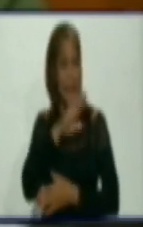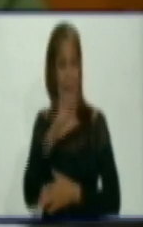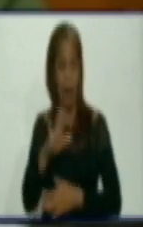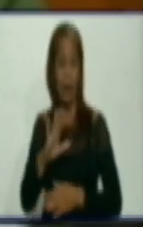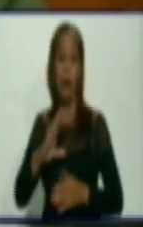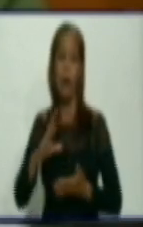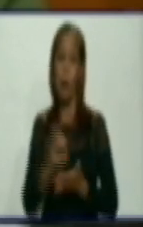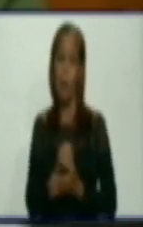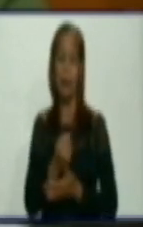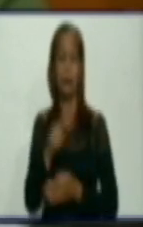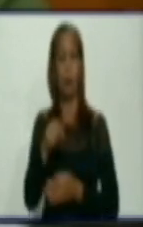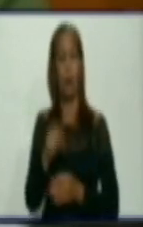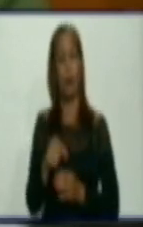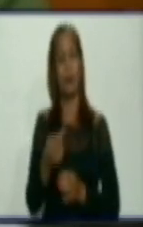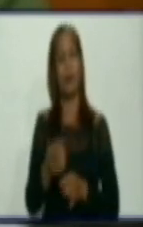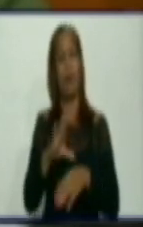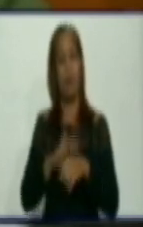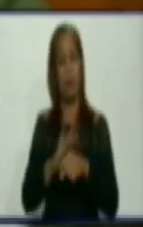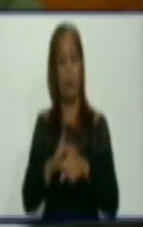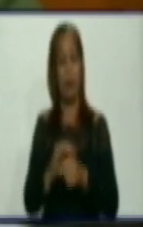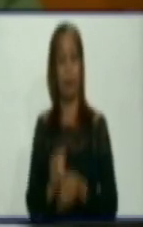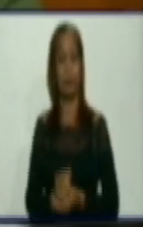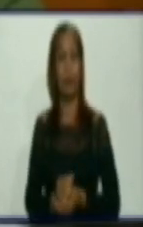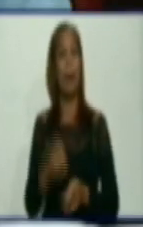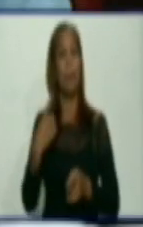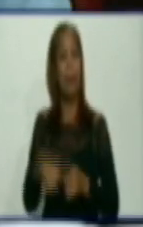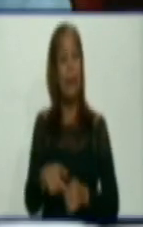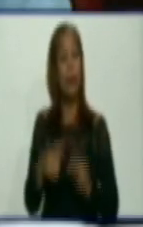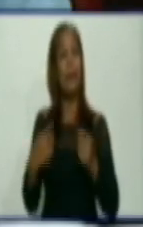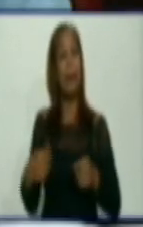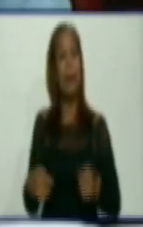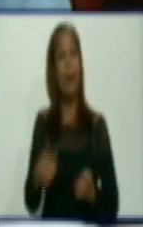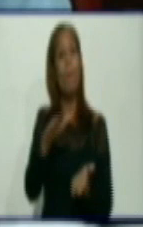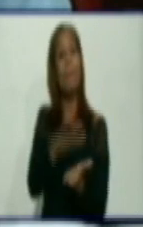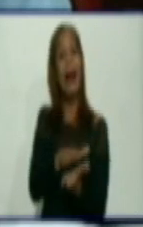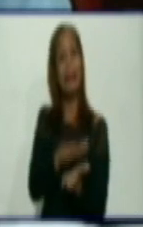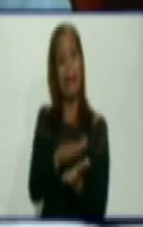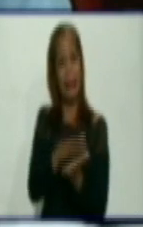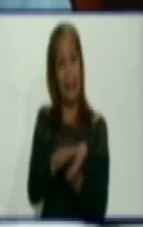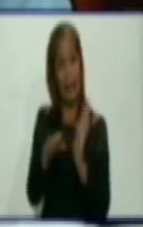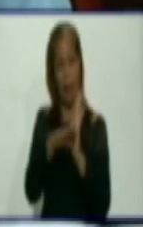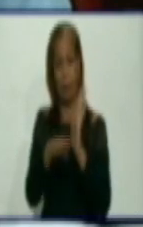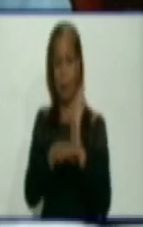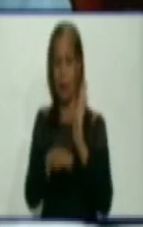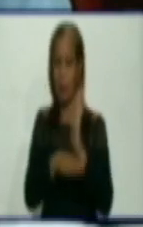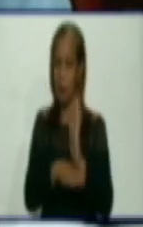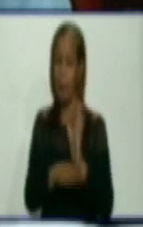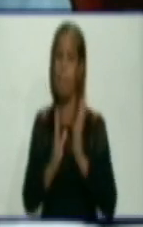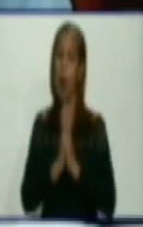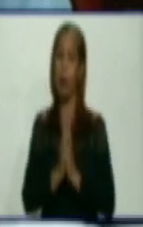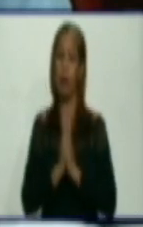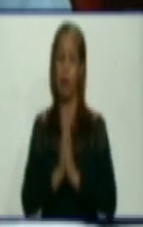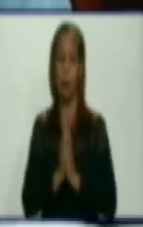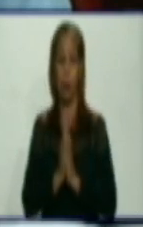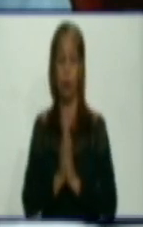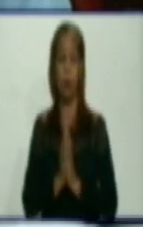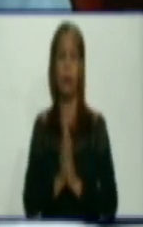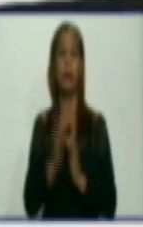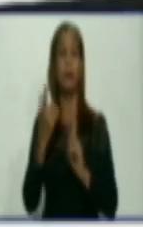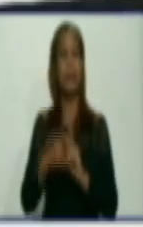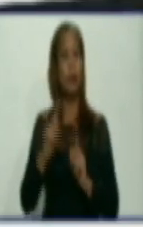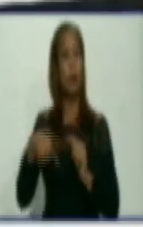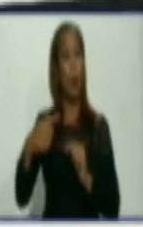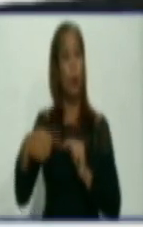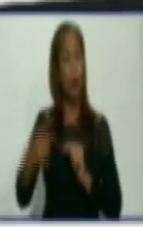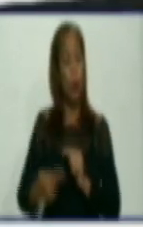ensayos vacunales, aún así hay que mantener las medidas preventivas. Y por el estado de opinión que nosotros todos los días